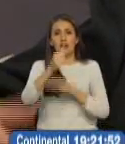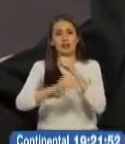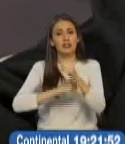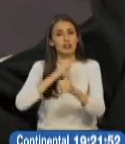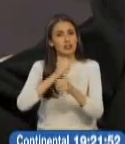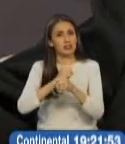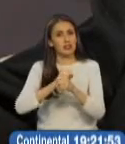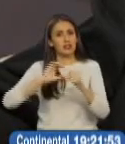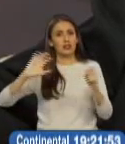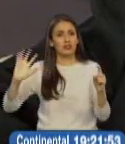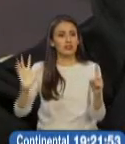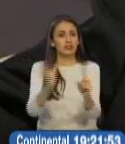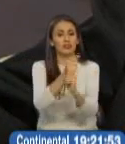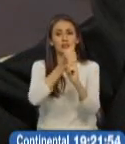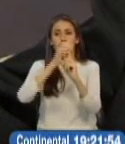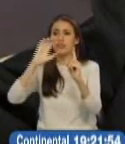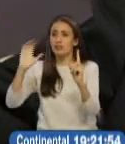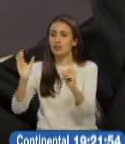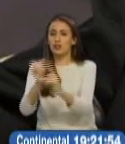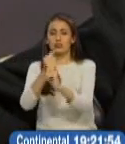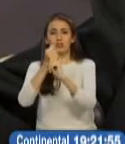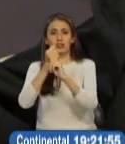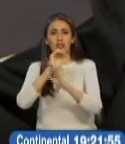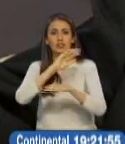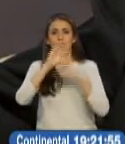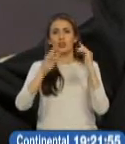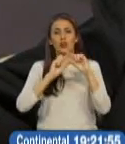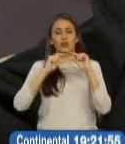recogen con intensidad todo un